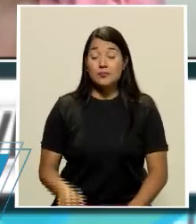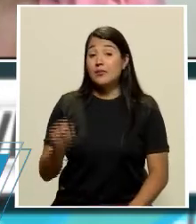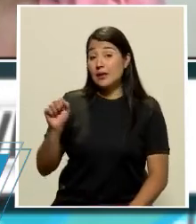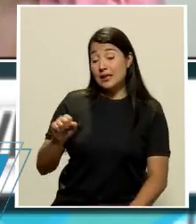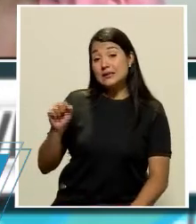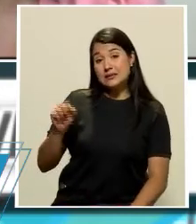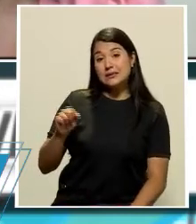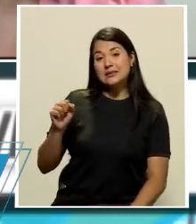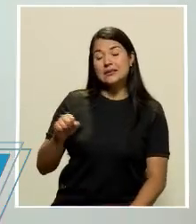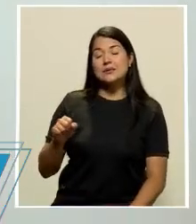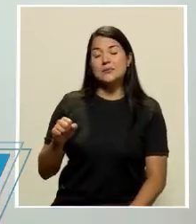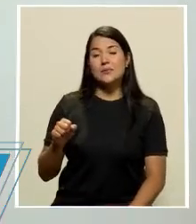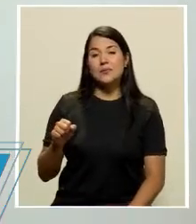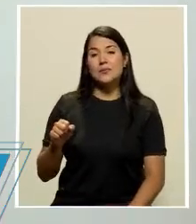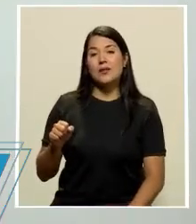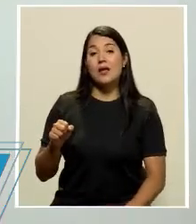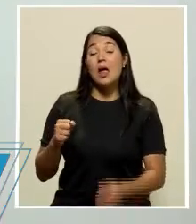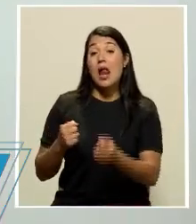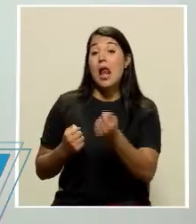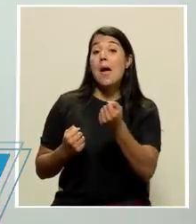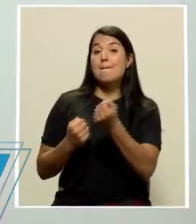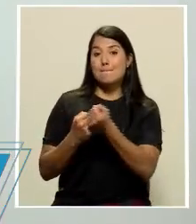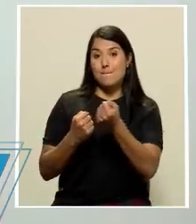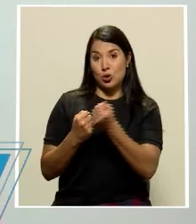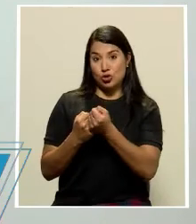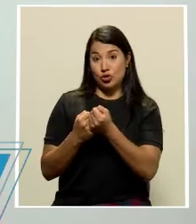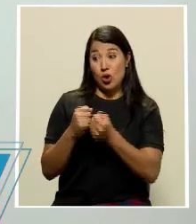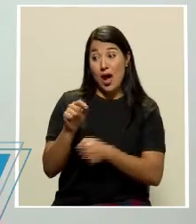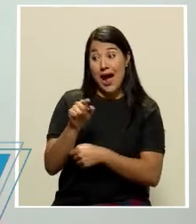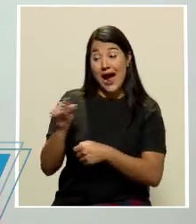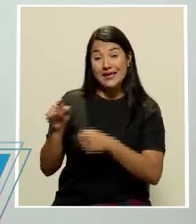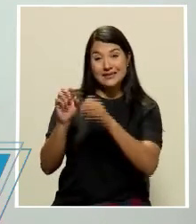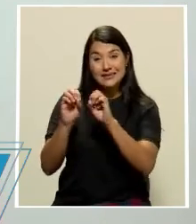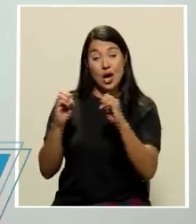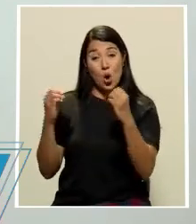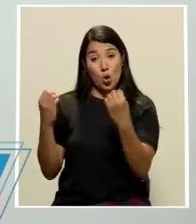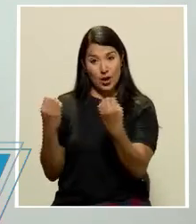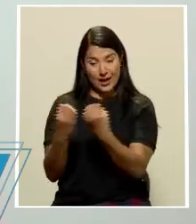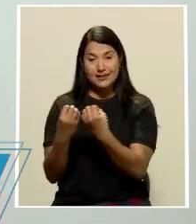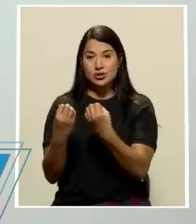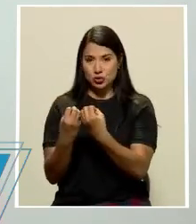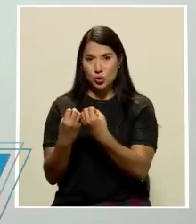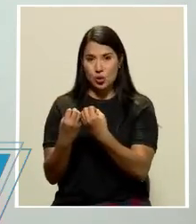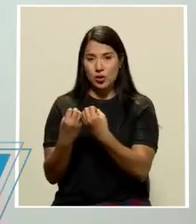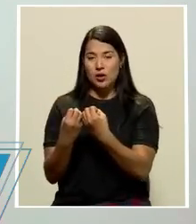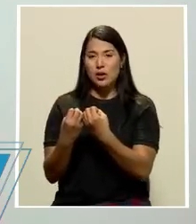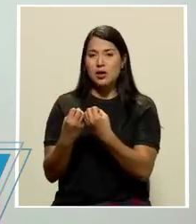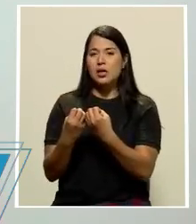Sí, básicamente el apoyo a estas organizaciones